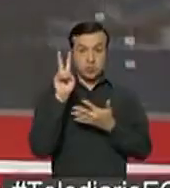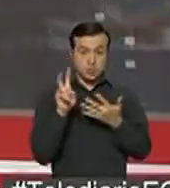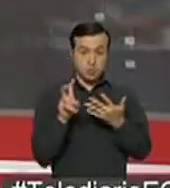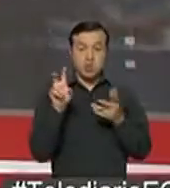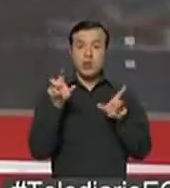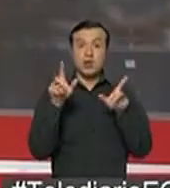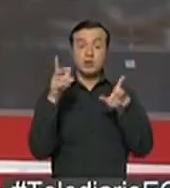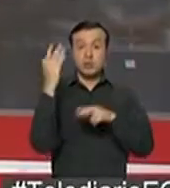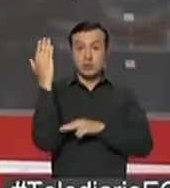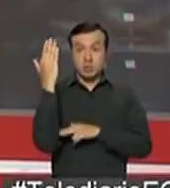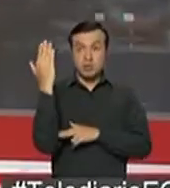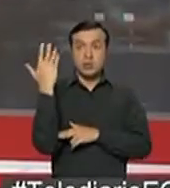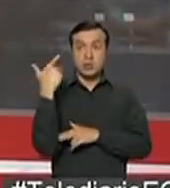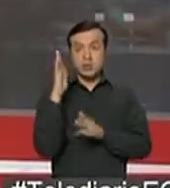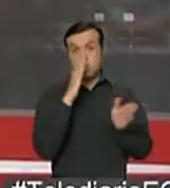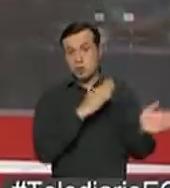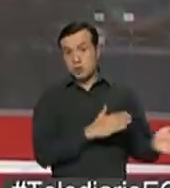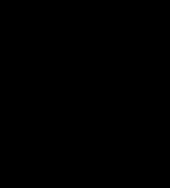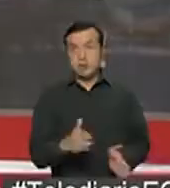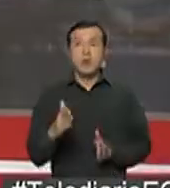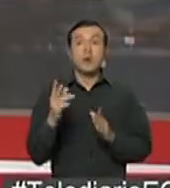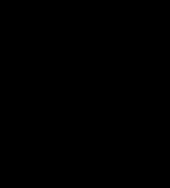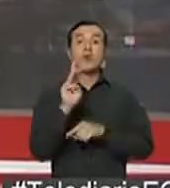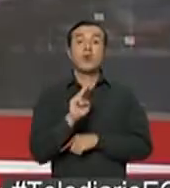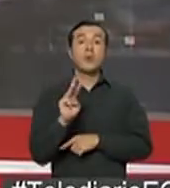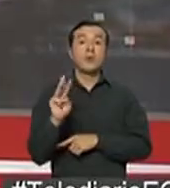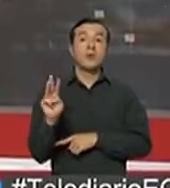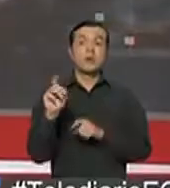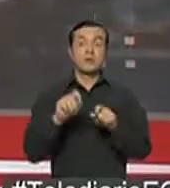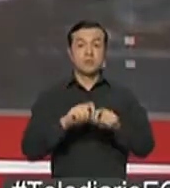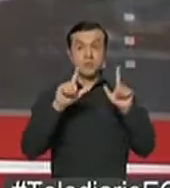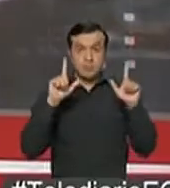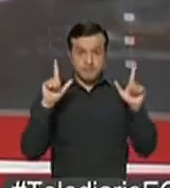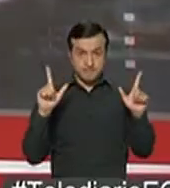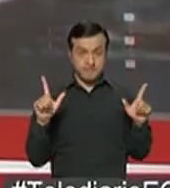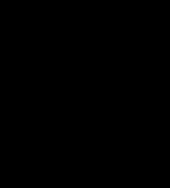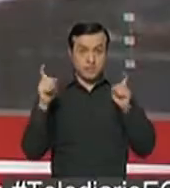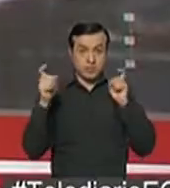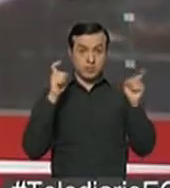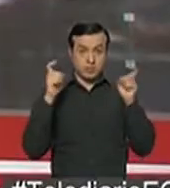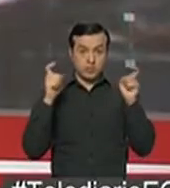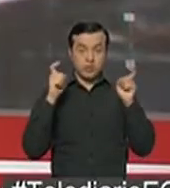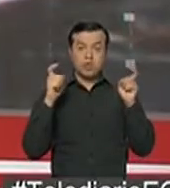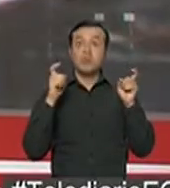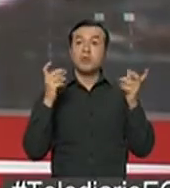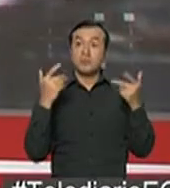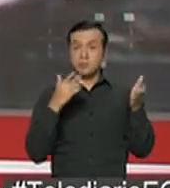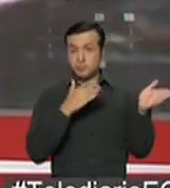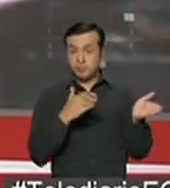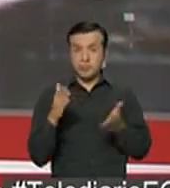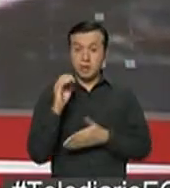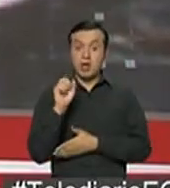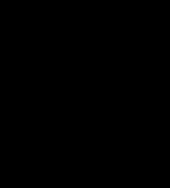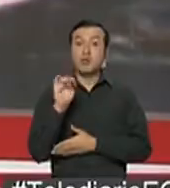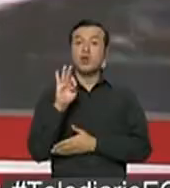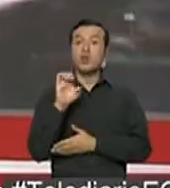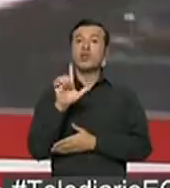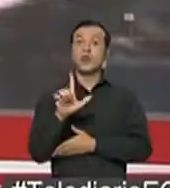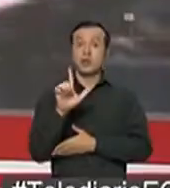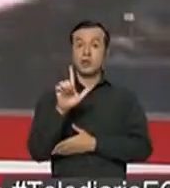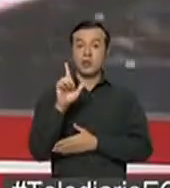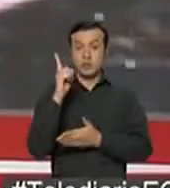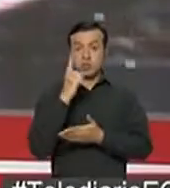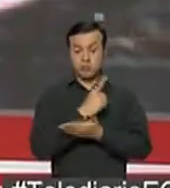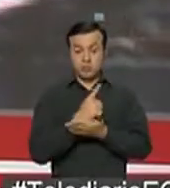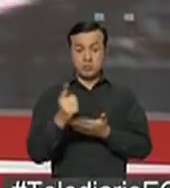y televisión están disponibles en la página web de la Agencia de Regulación y Control de las Telecomunicaciones, Arcotel. Durante estas